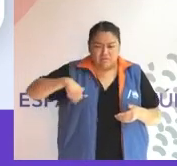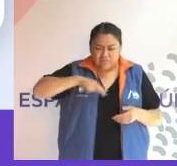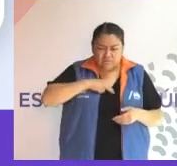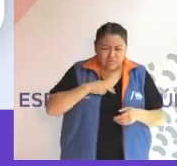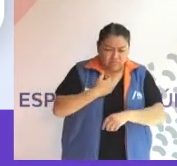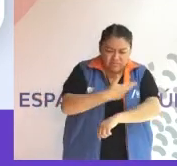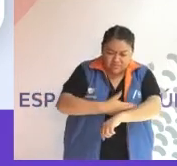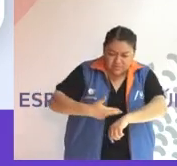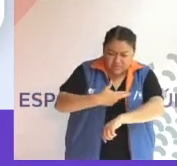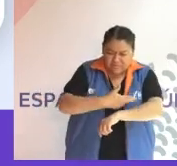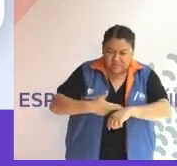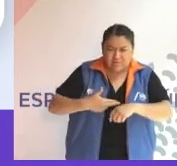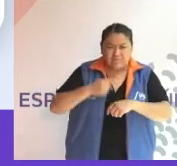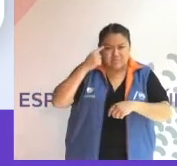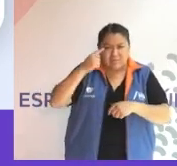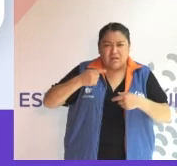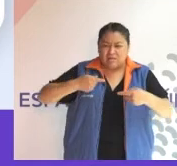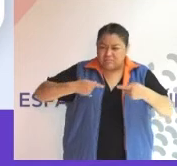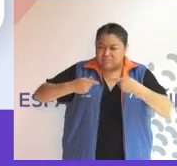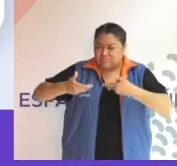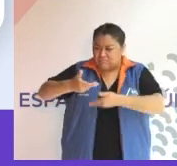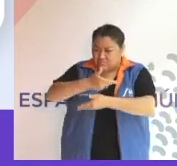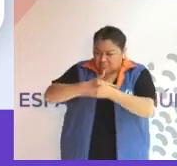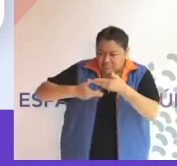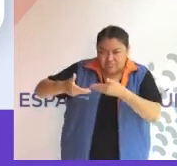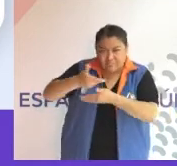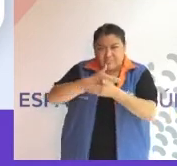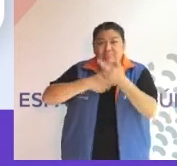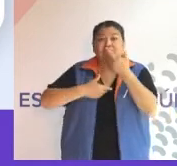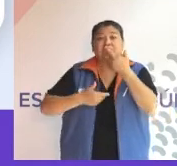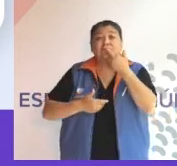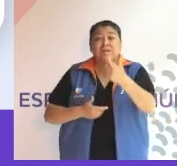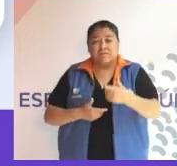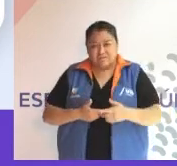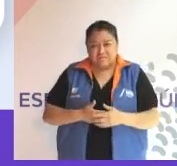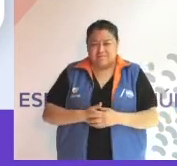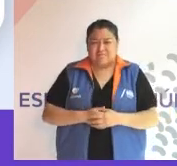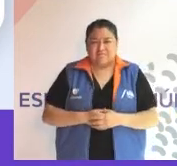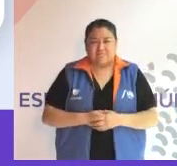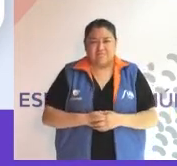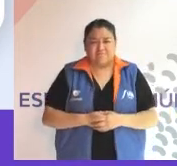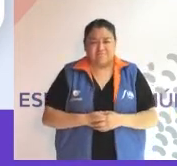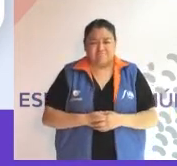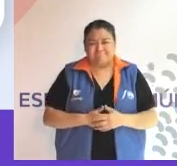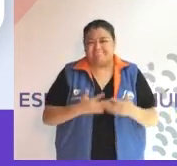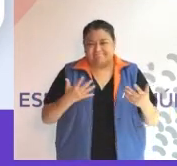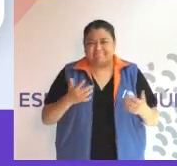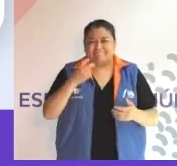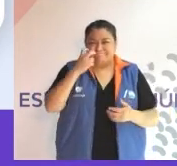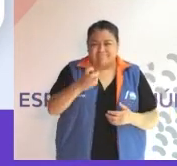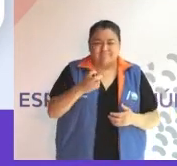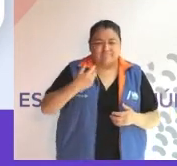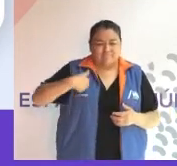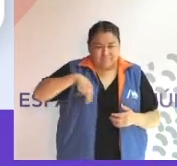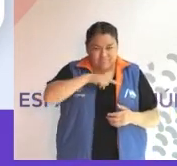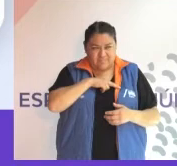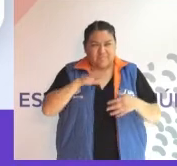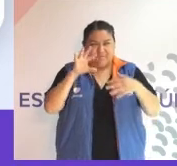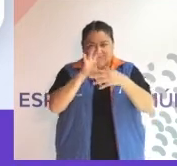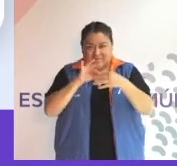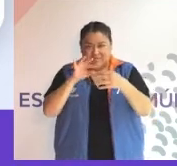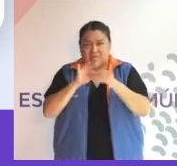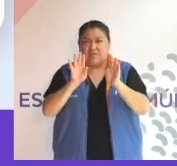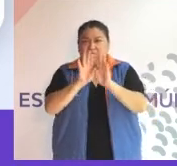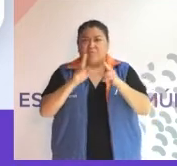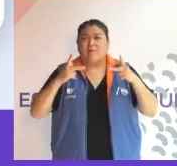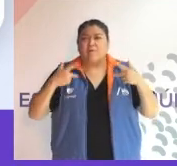espacios donde haya esa interacción y obviamente la idea que presentamos antes de cómo lograr que